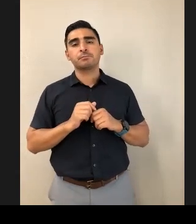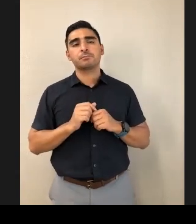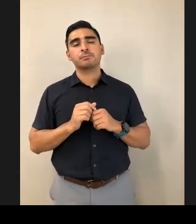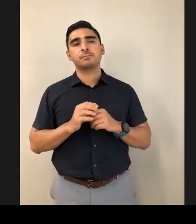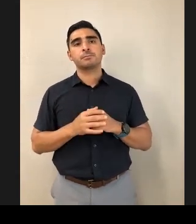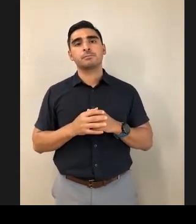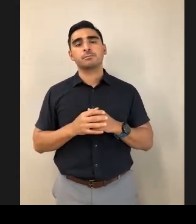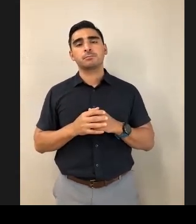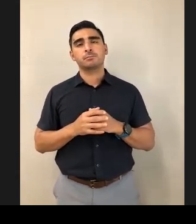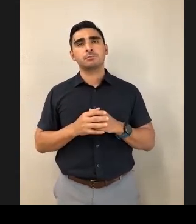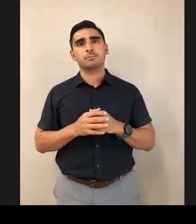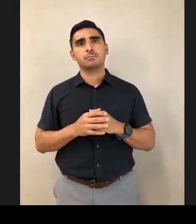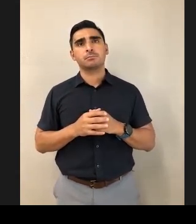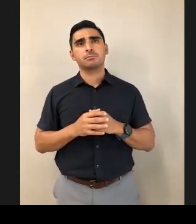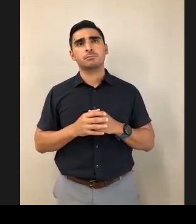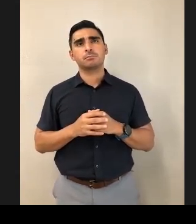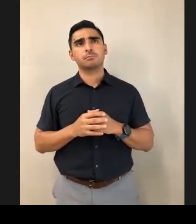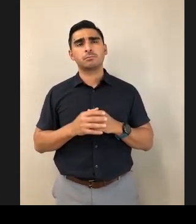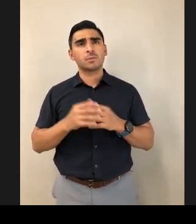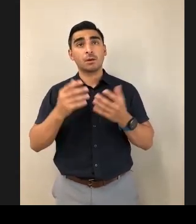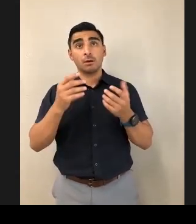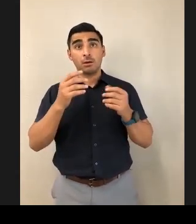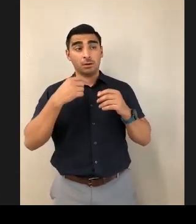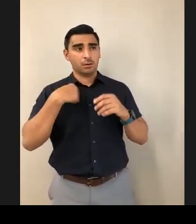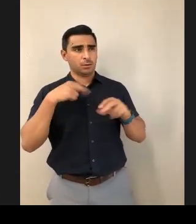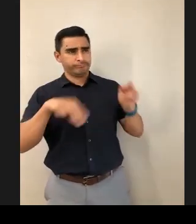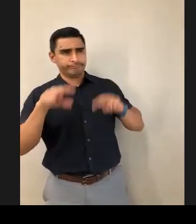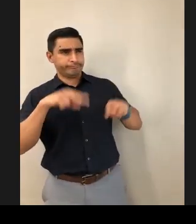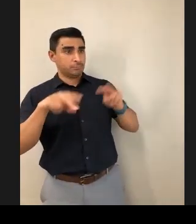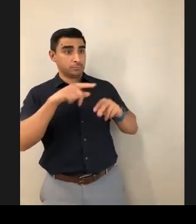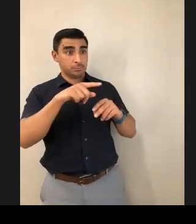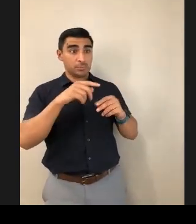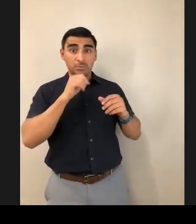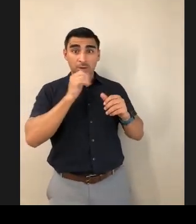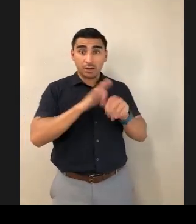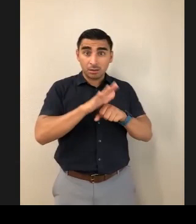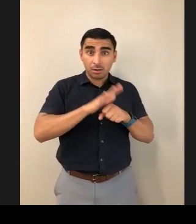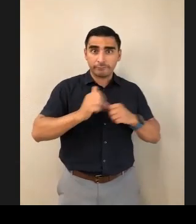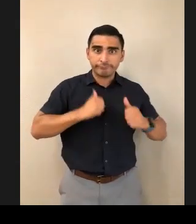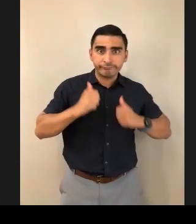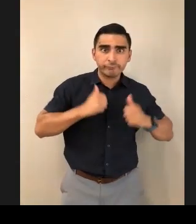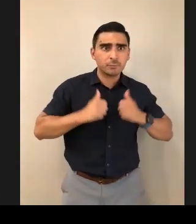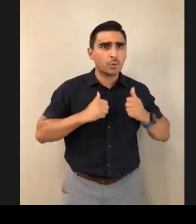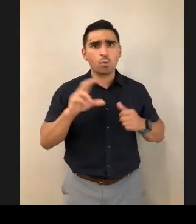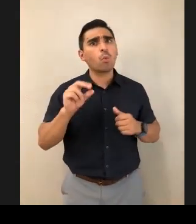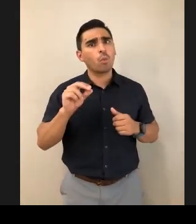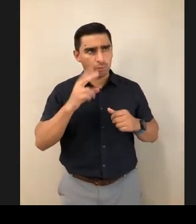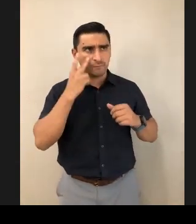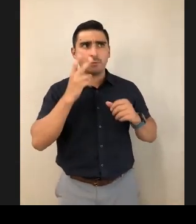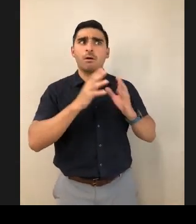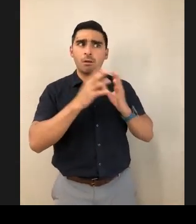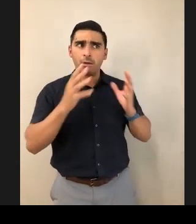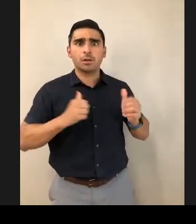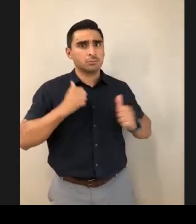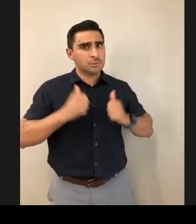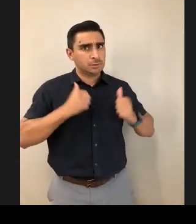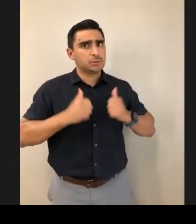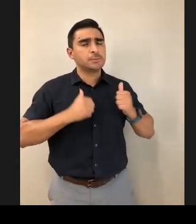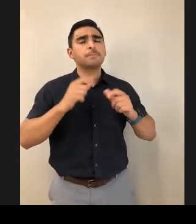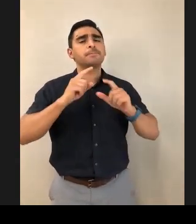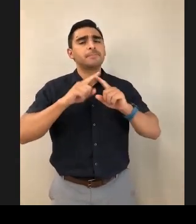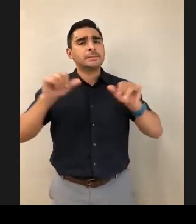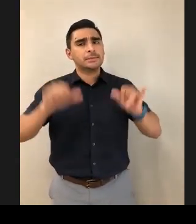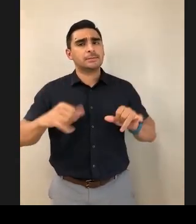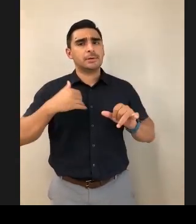no sé si es que haya una falta de movimiento desde mi punto de vista, pero